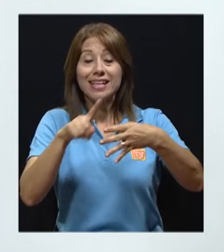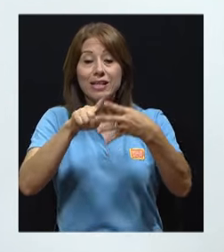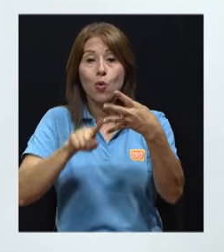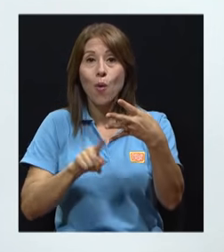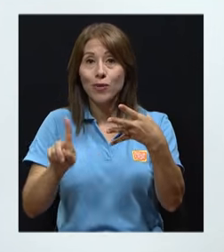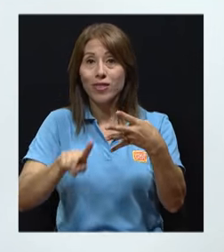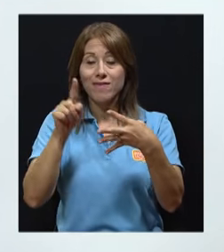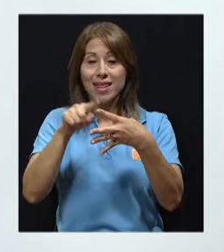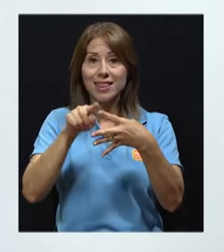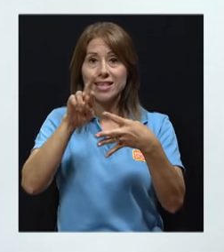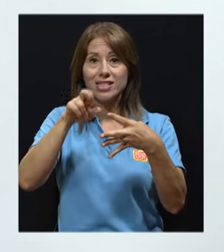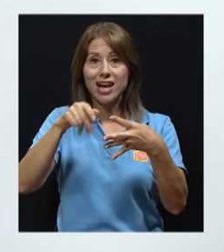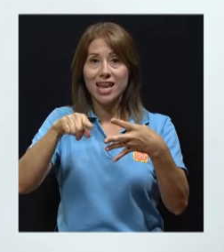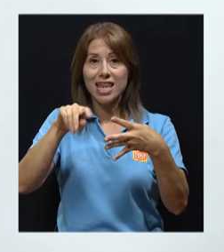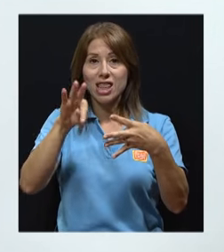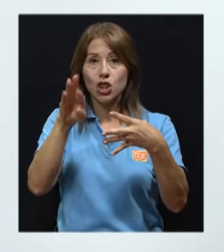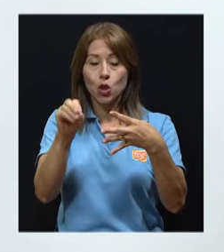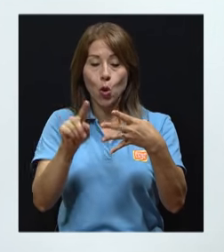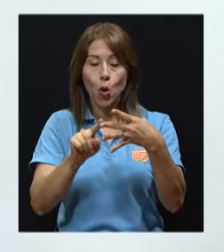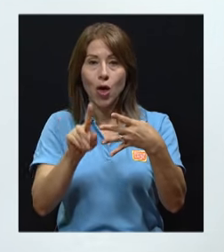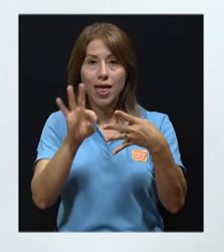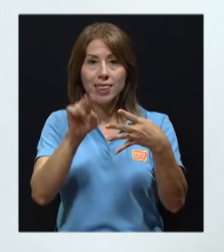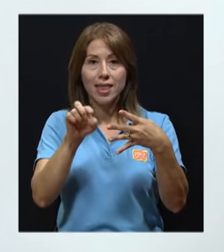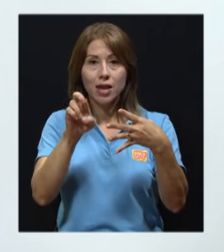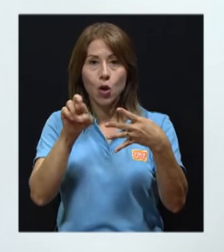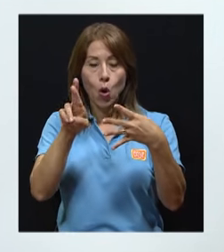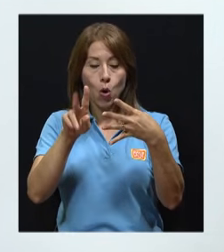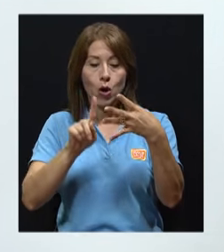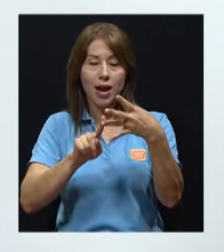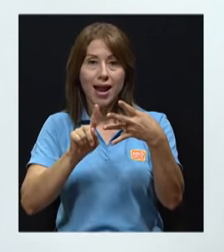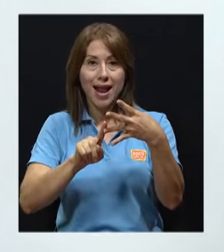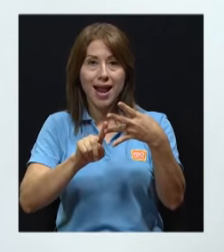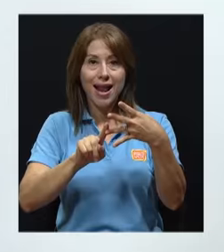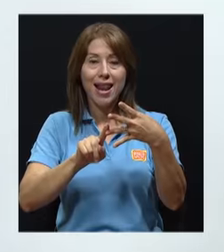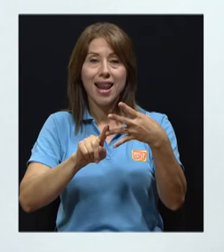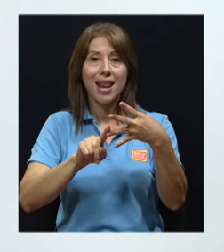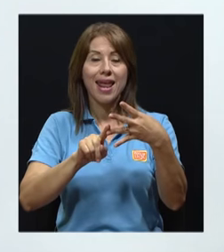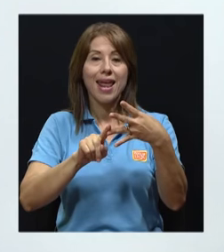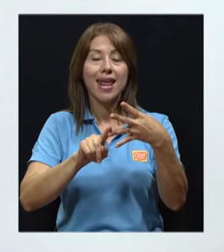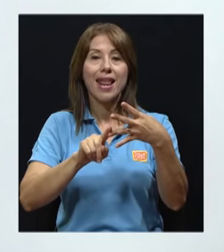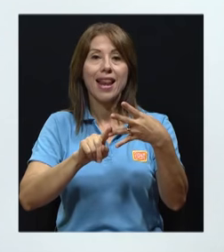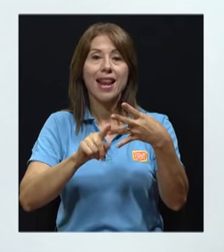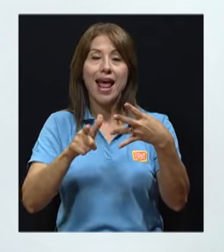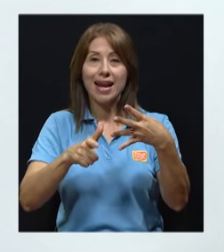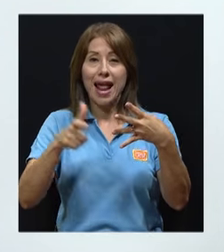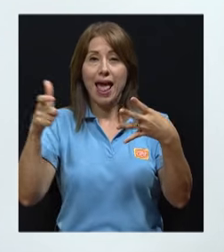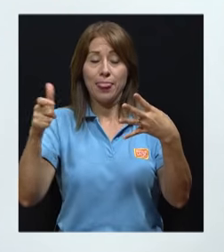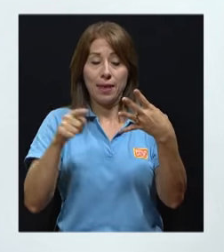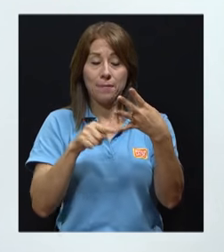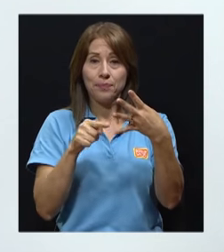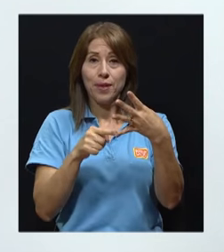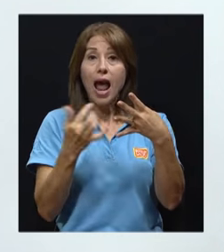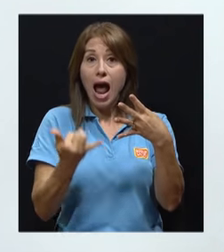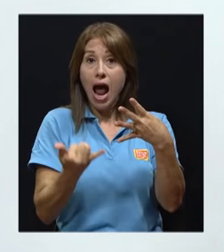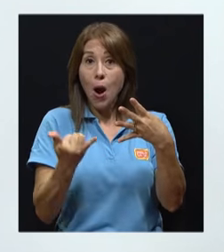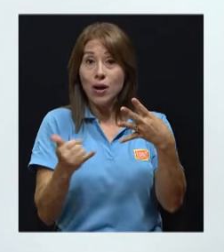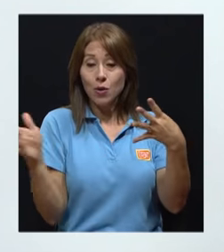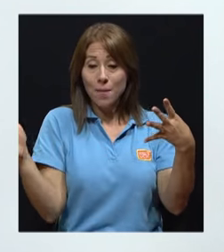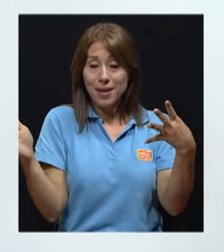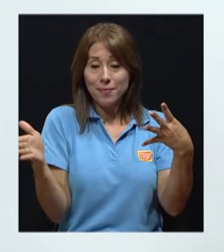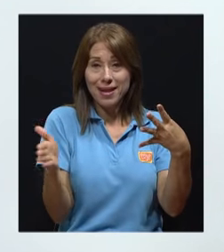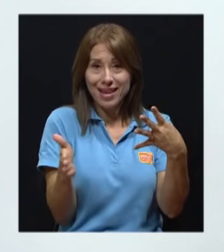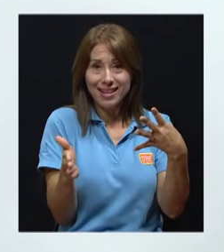doble teclado las marimbas de doble teclado hay cuatro diferentes el requinto el tenor